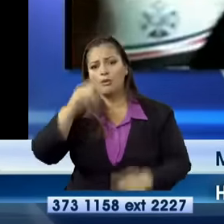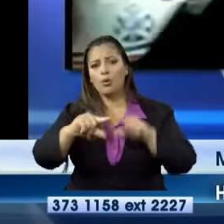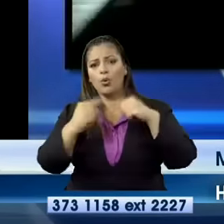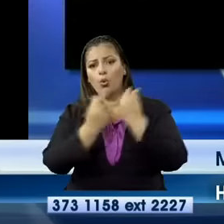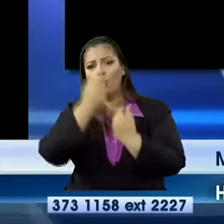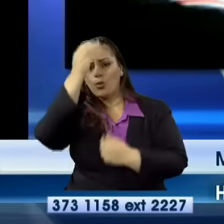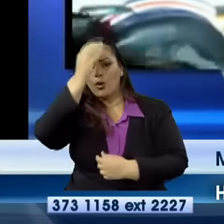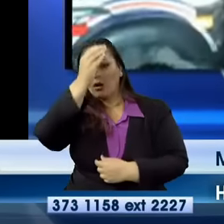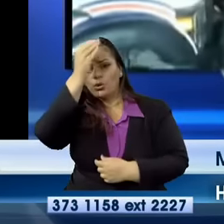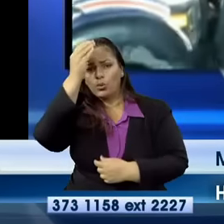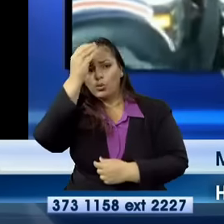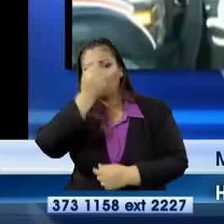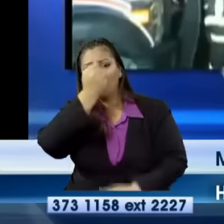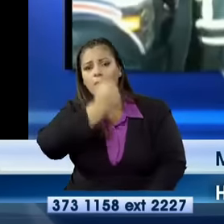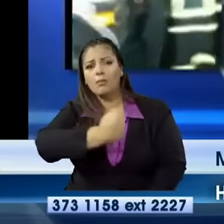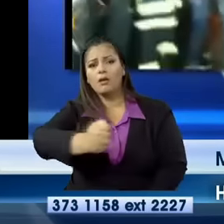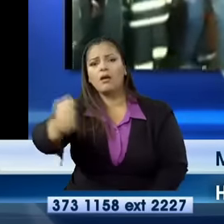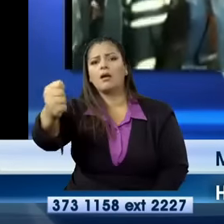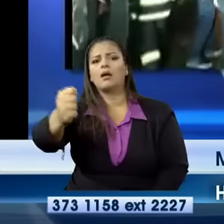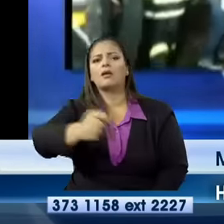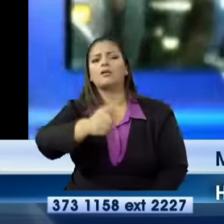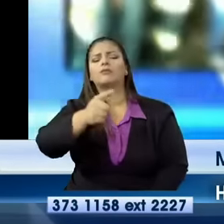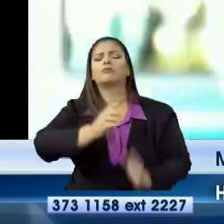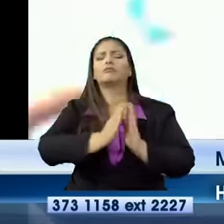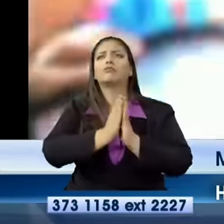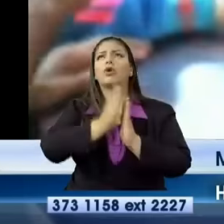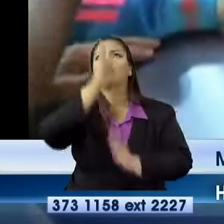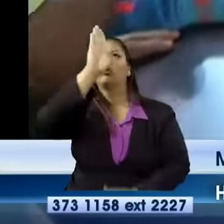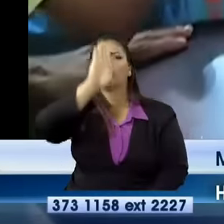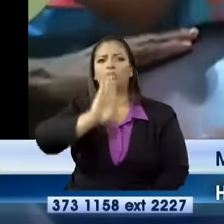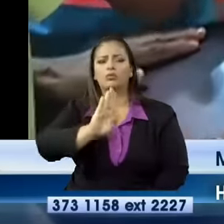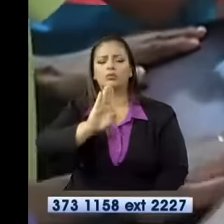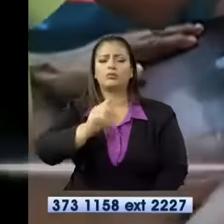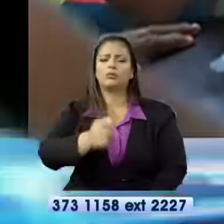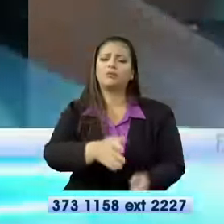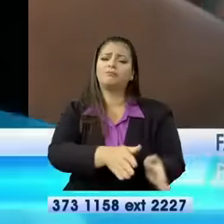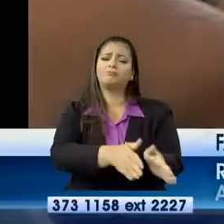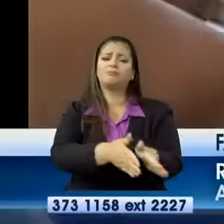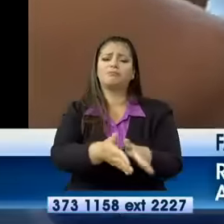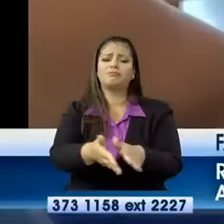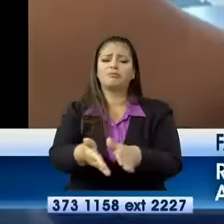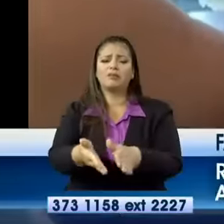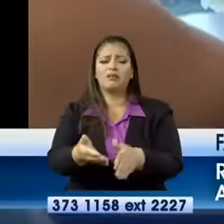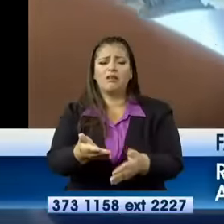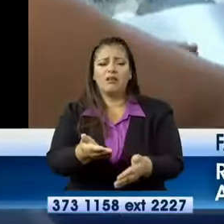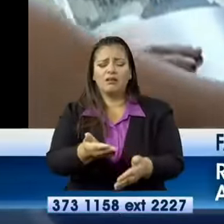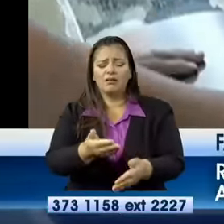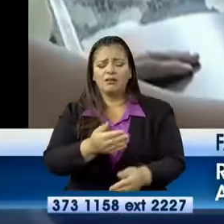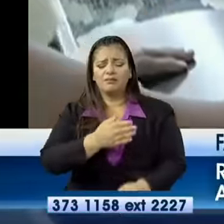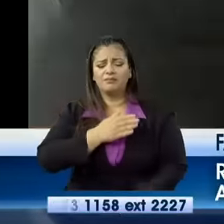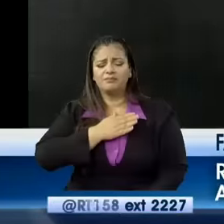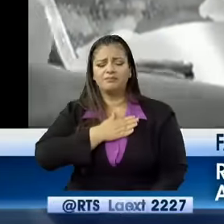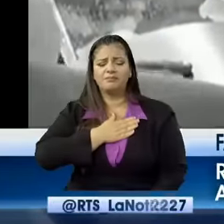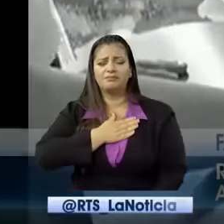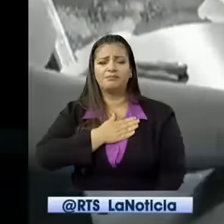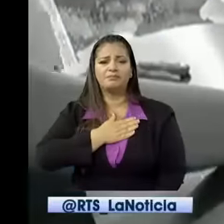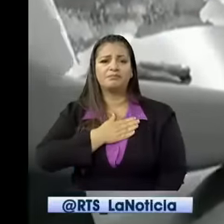Señor y realmente se encontraron con é informó ítalo